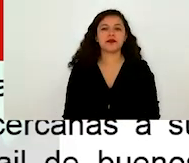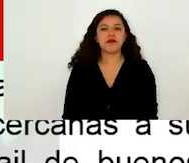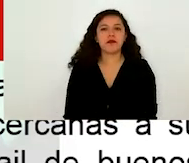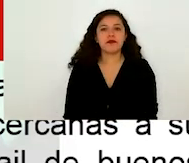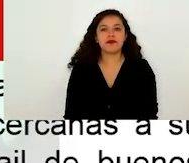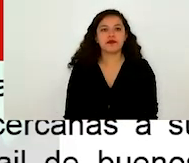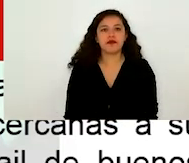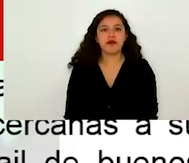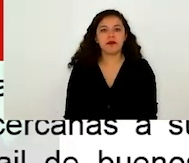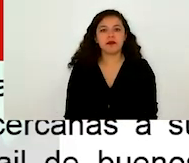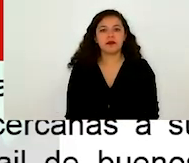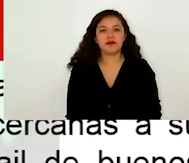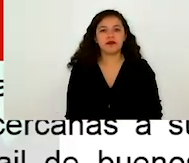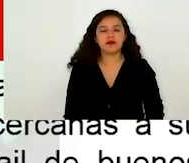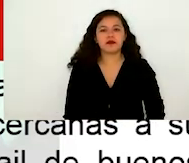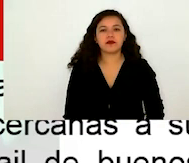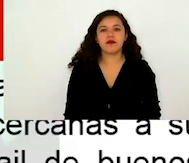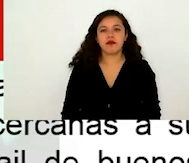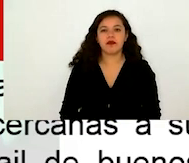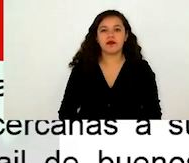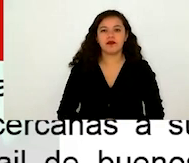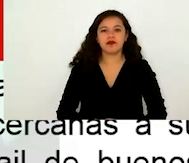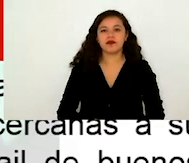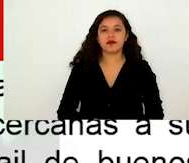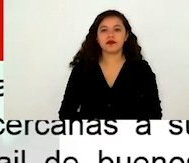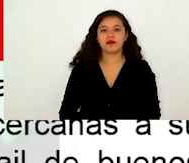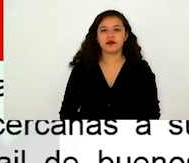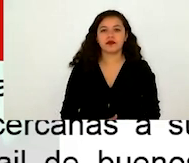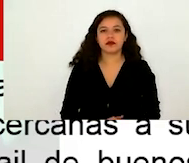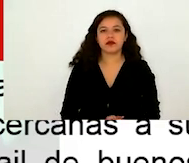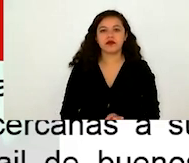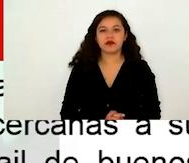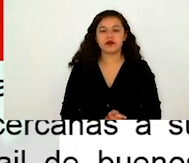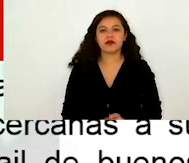con título aquí para que no lo vea yo también él